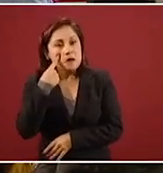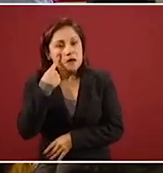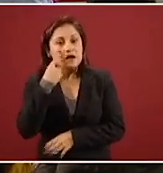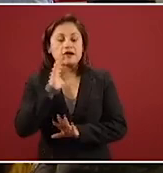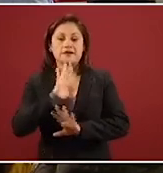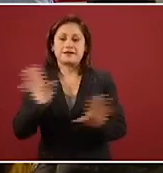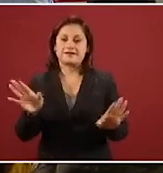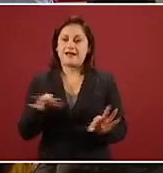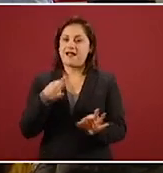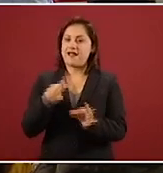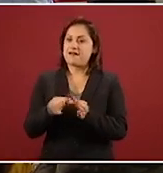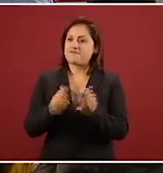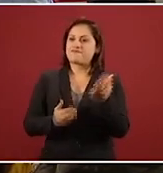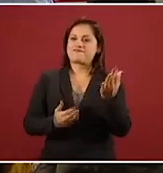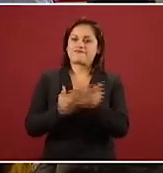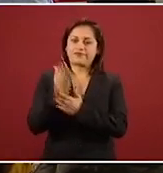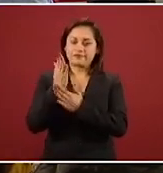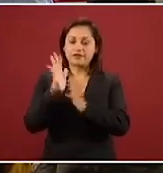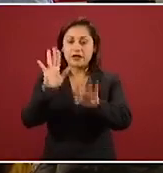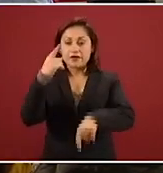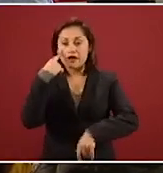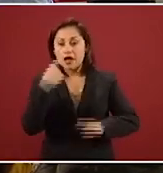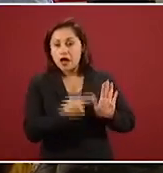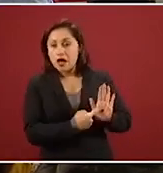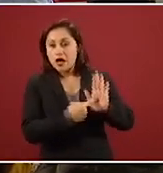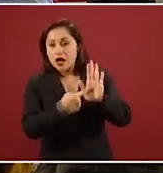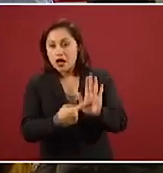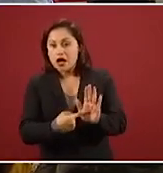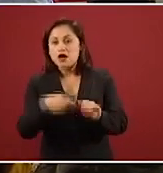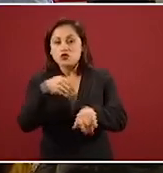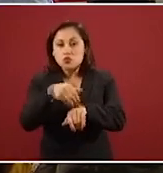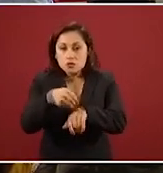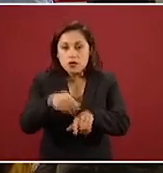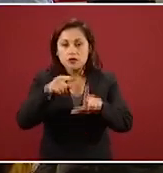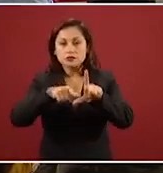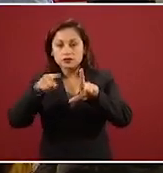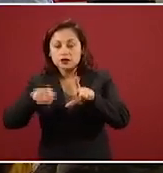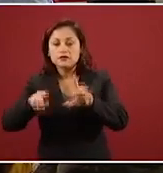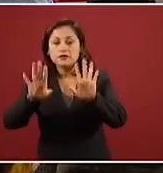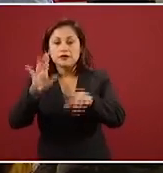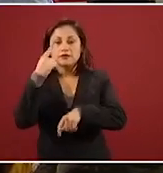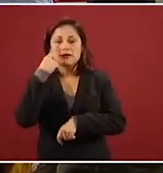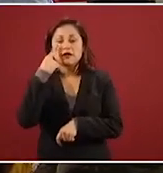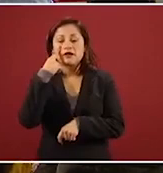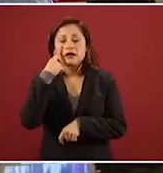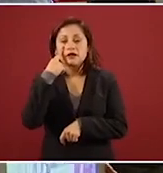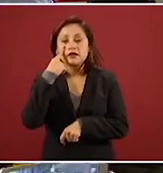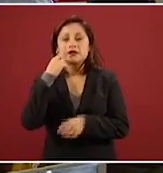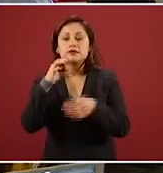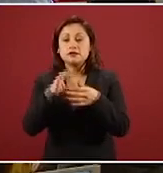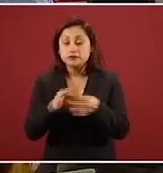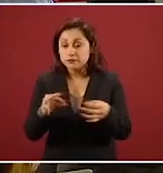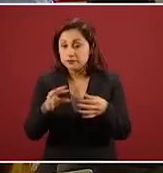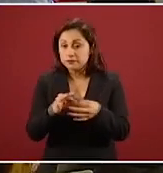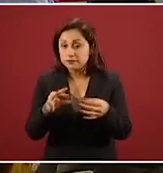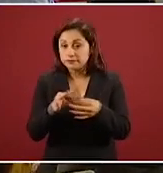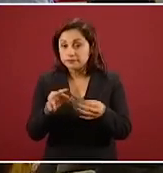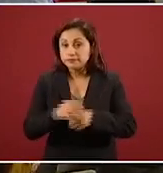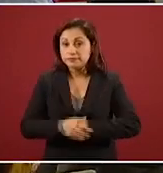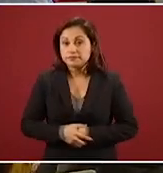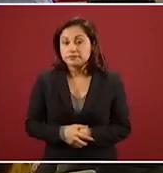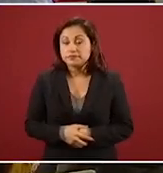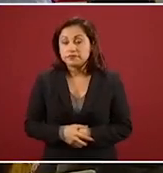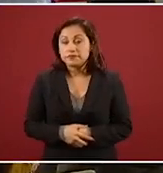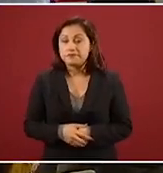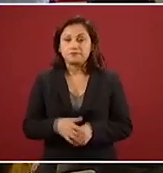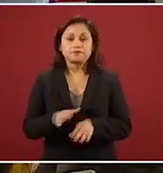algunos números, algunas gráficas, e inicio con algunos datos relevantes de qué